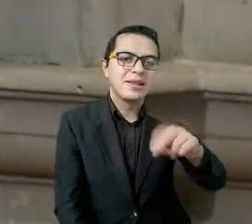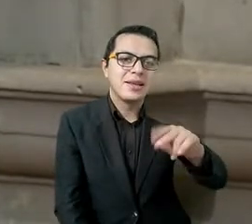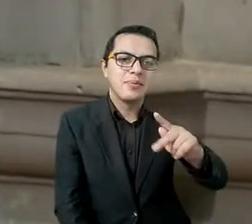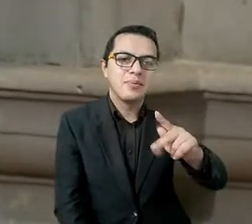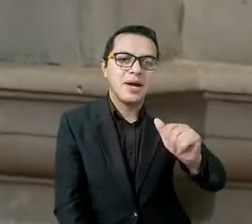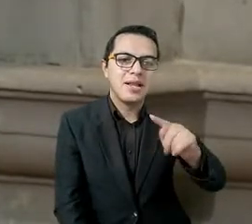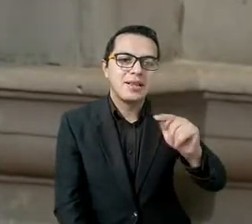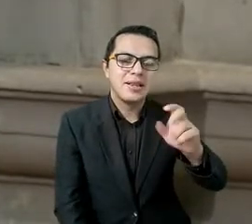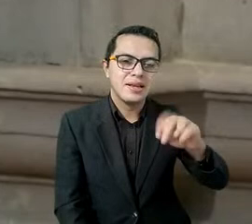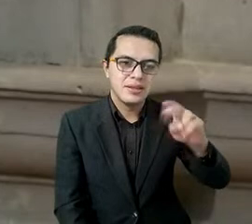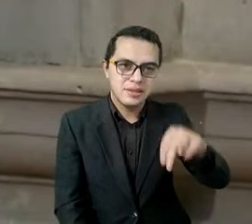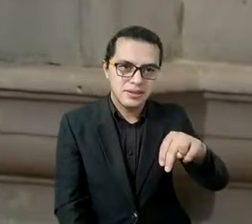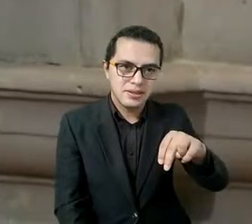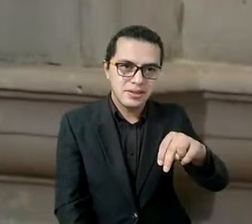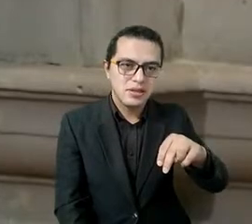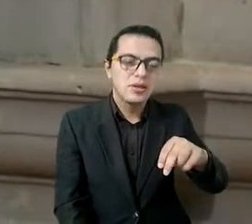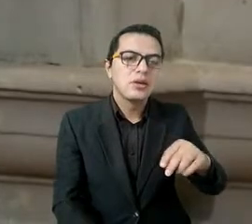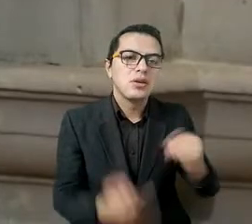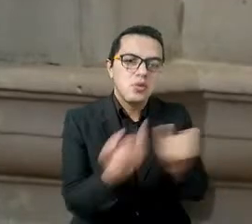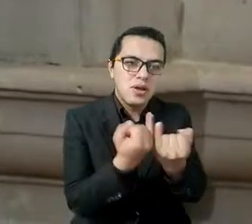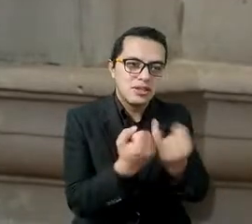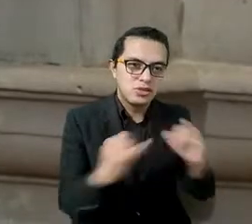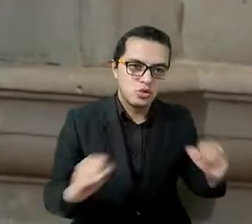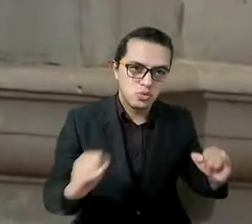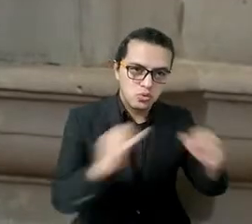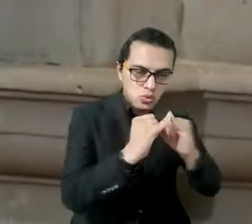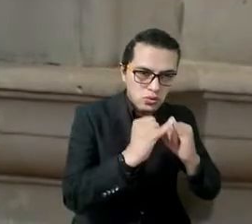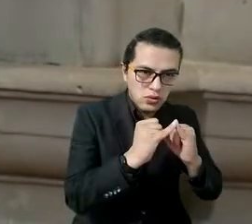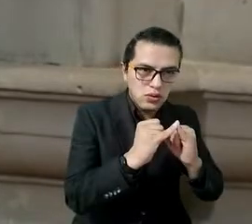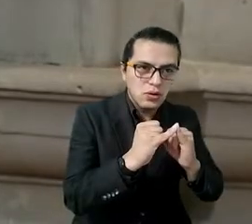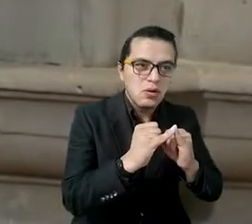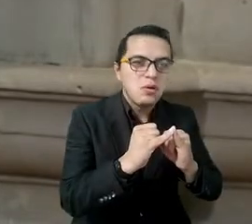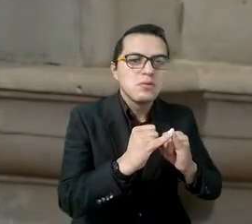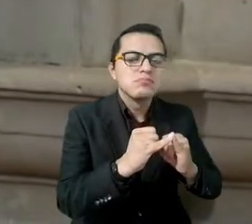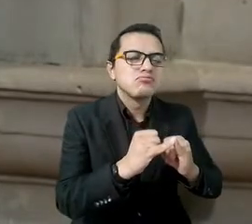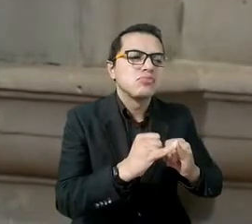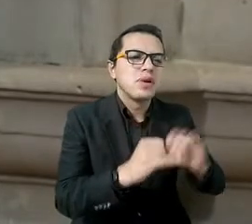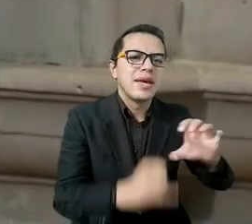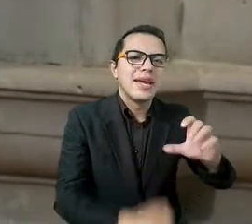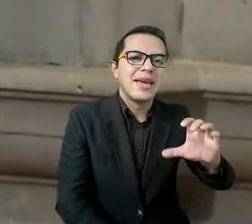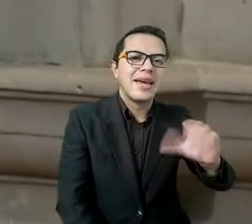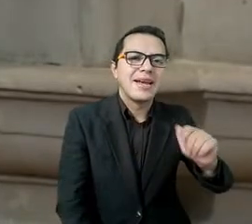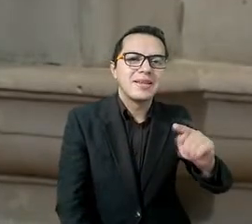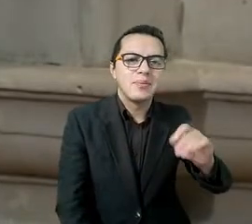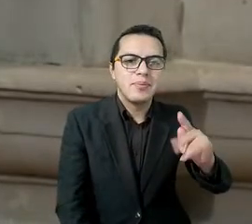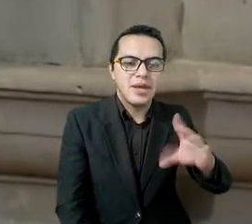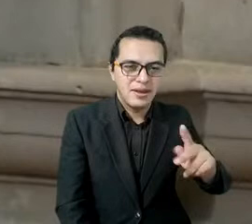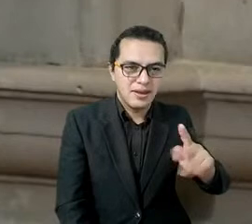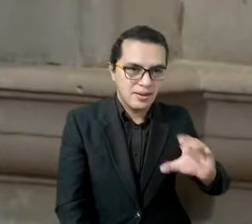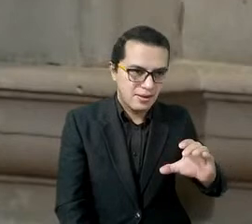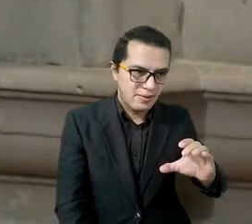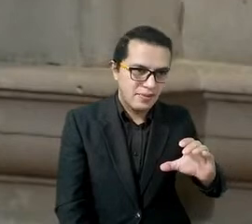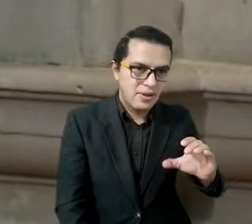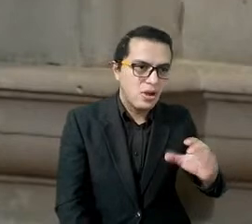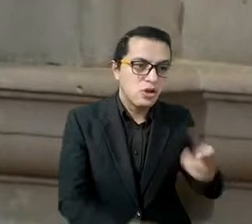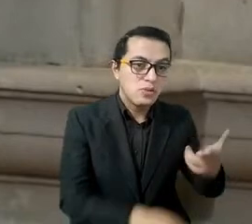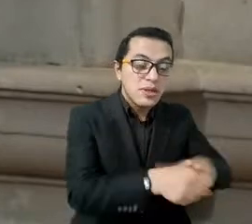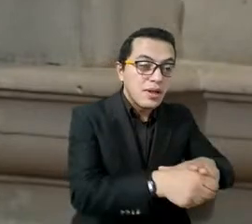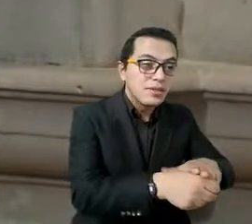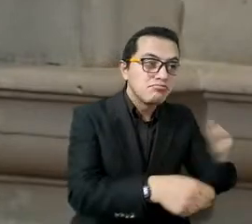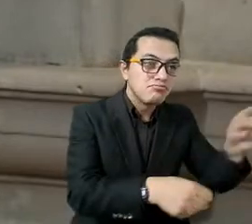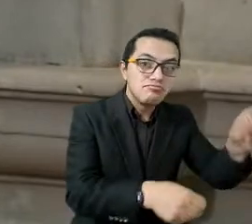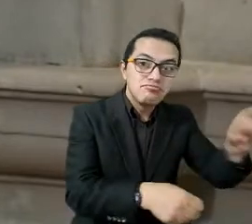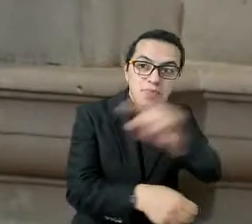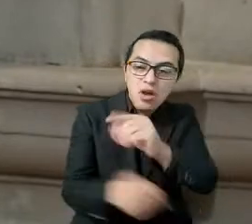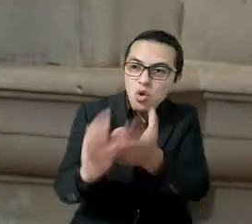el Instituto de Oncología de Ecatepec, mismos que hasta la fecha continúan en obra negra.